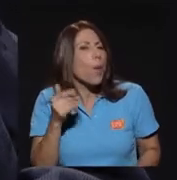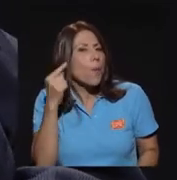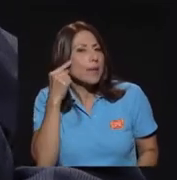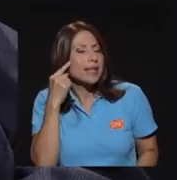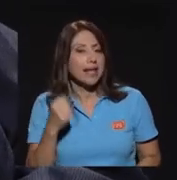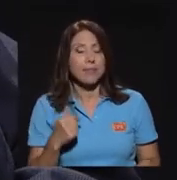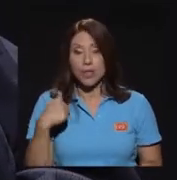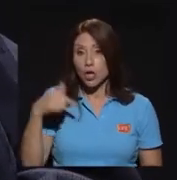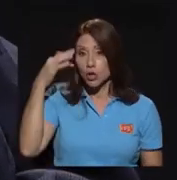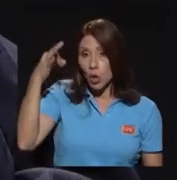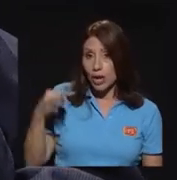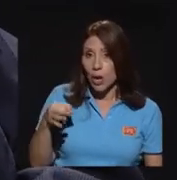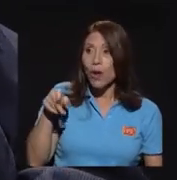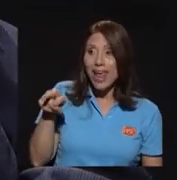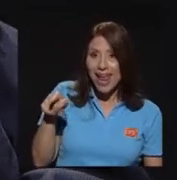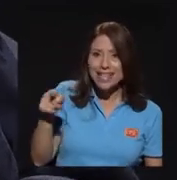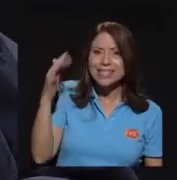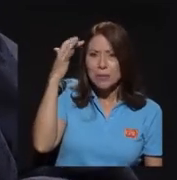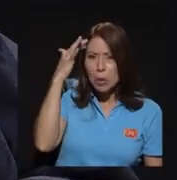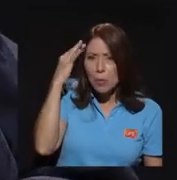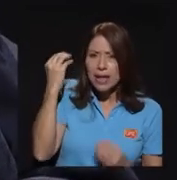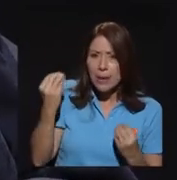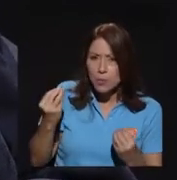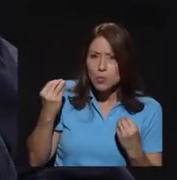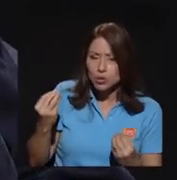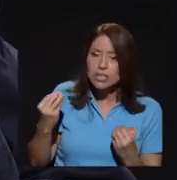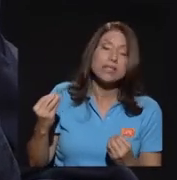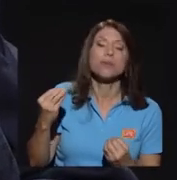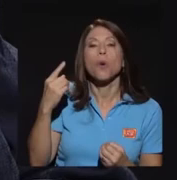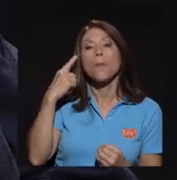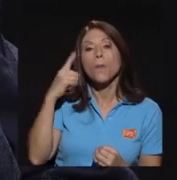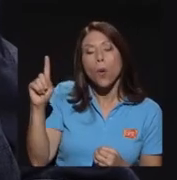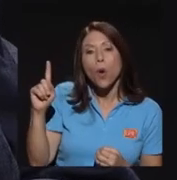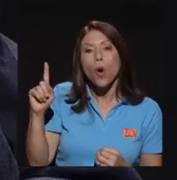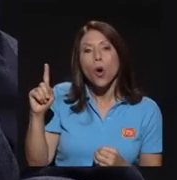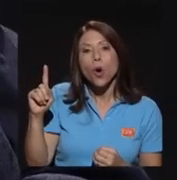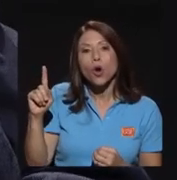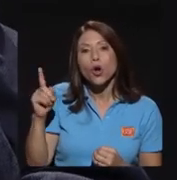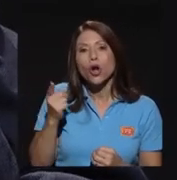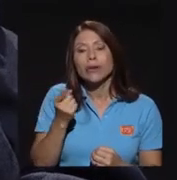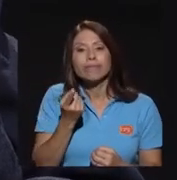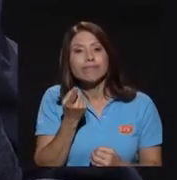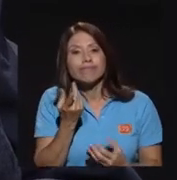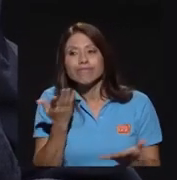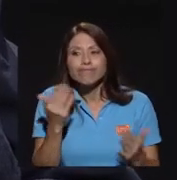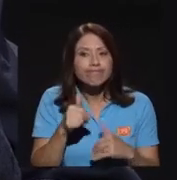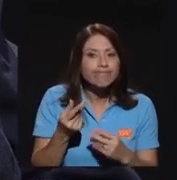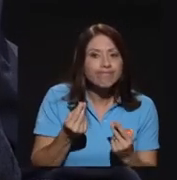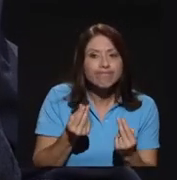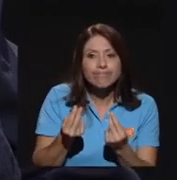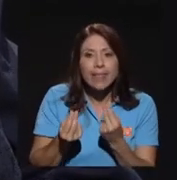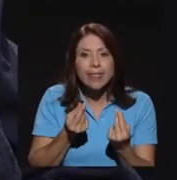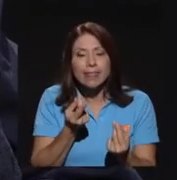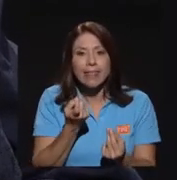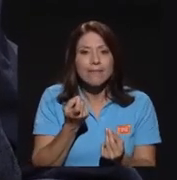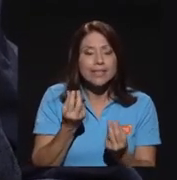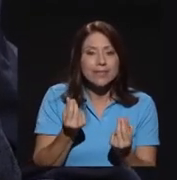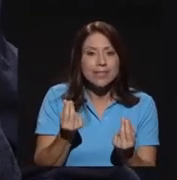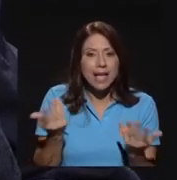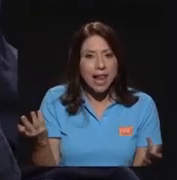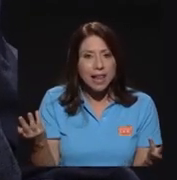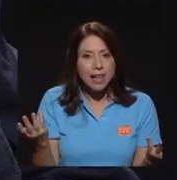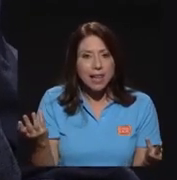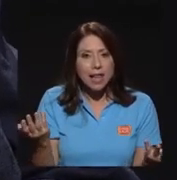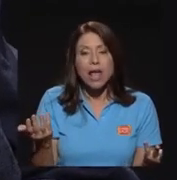preocuparía muchísimo y estaba preocupado entonces también por los déficit fiscales y el imposible